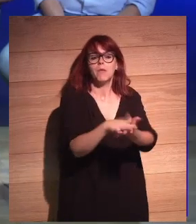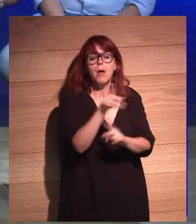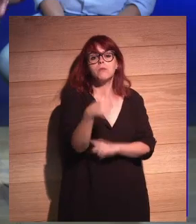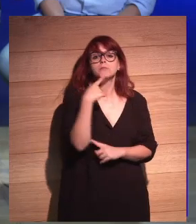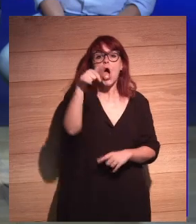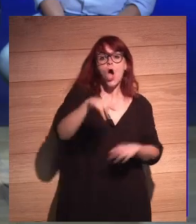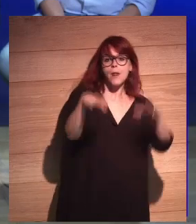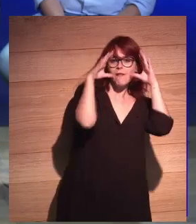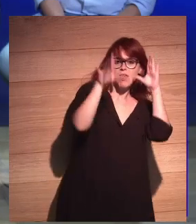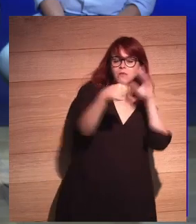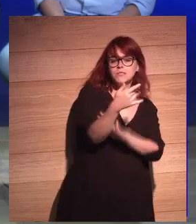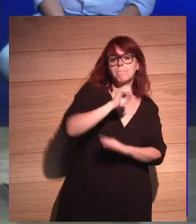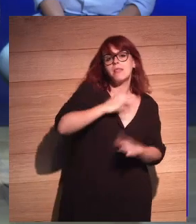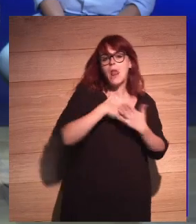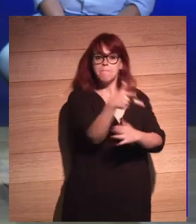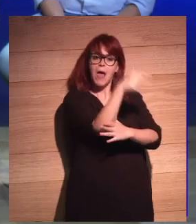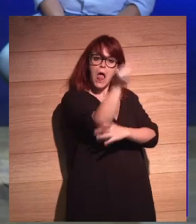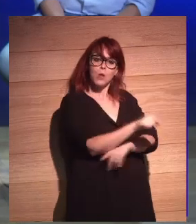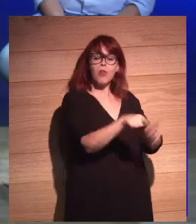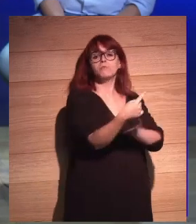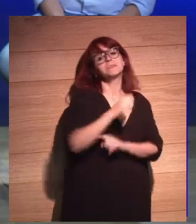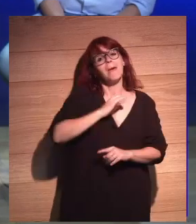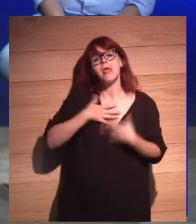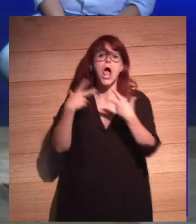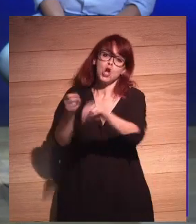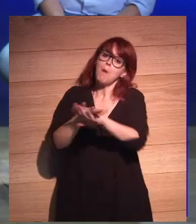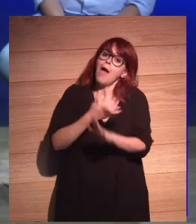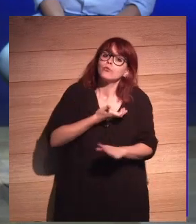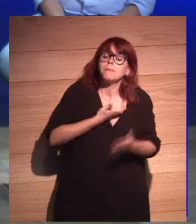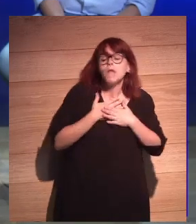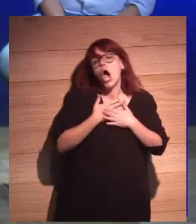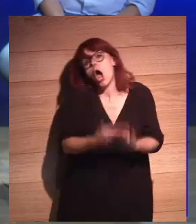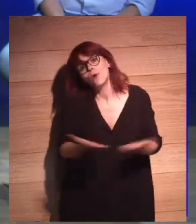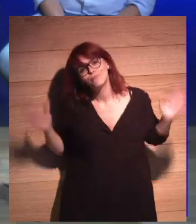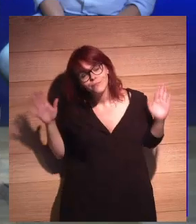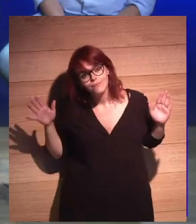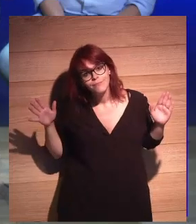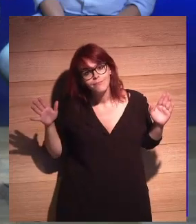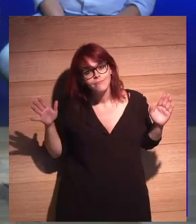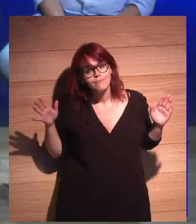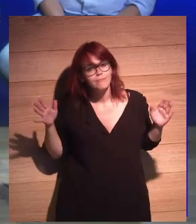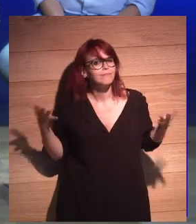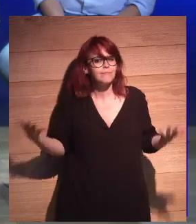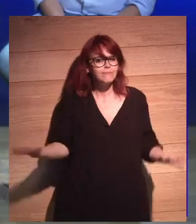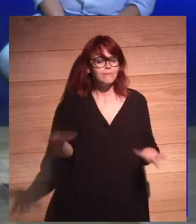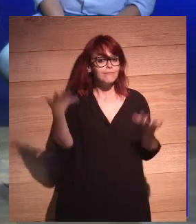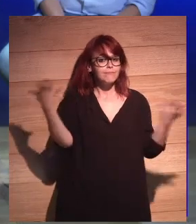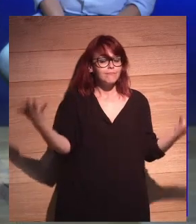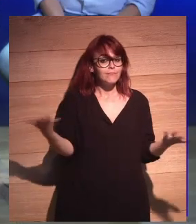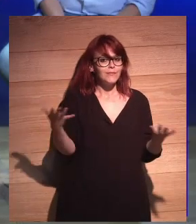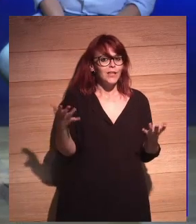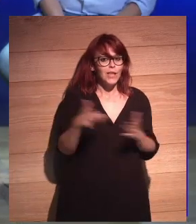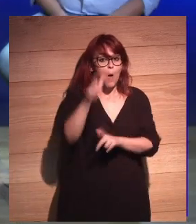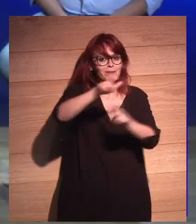las gafas, me las llevo, te grabo la película y mañana no porque el ayuntamiento, el centro tal no puede soportarlo. Y no se juegue con